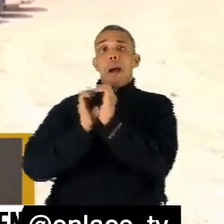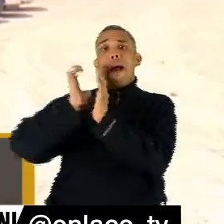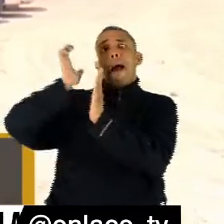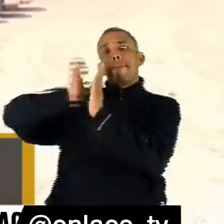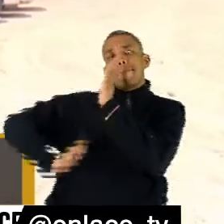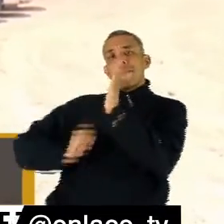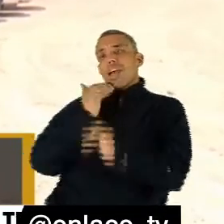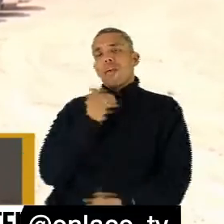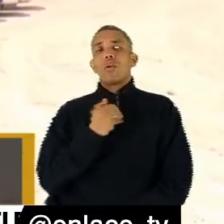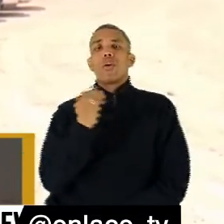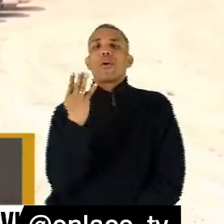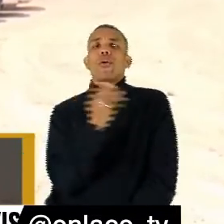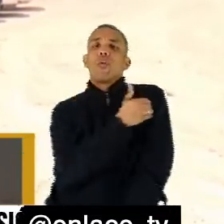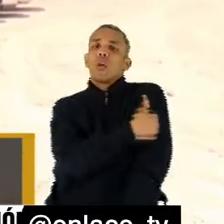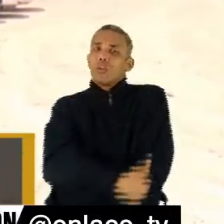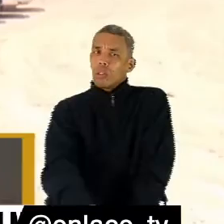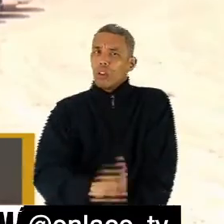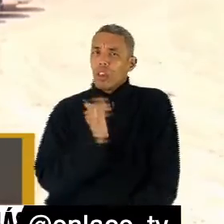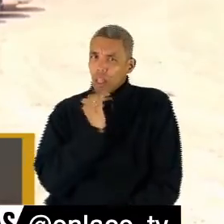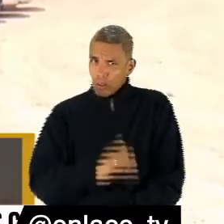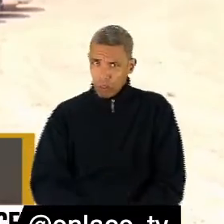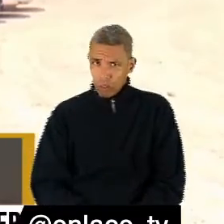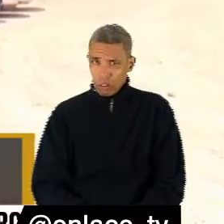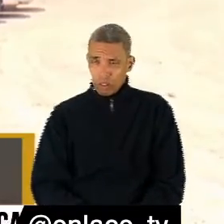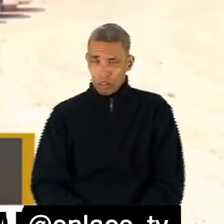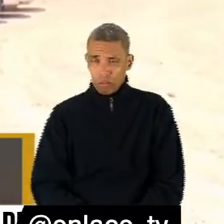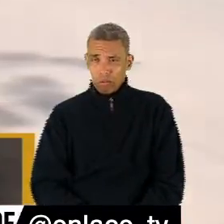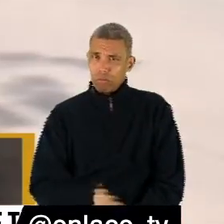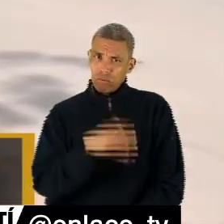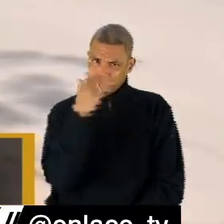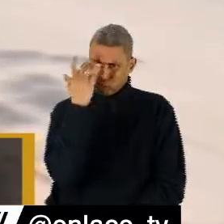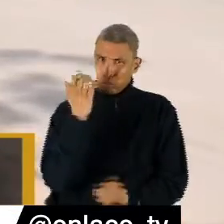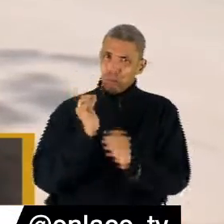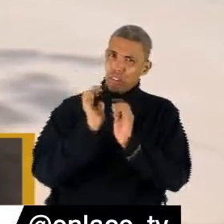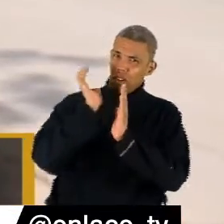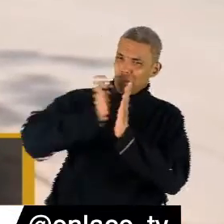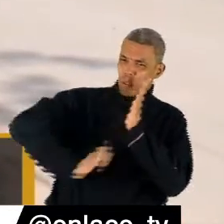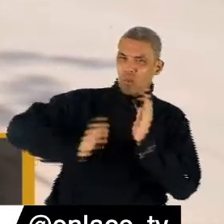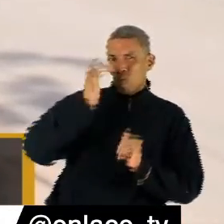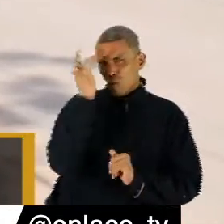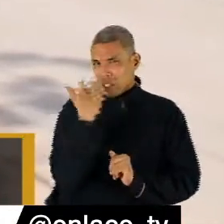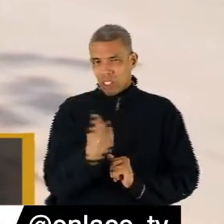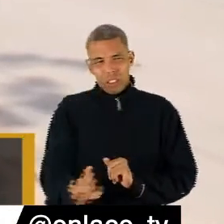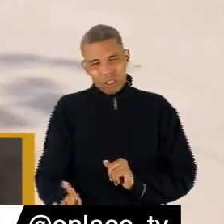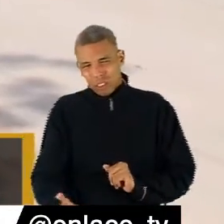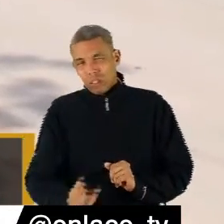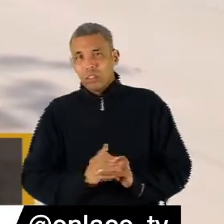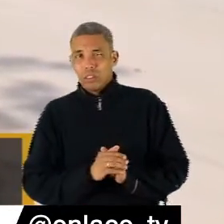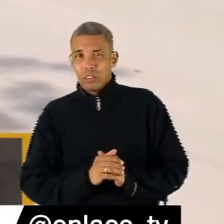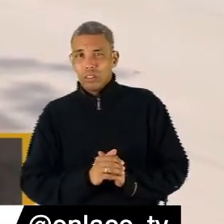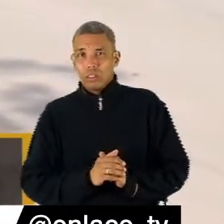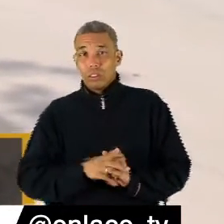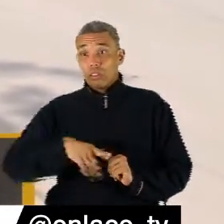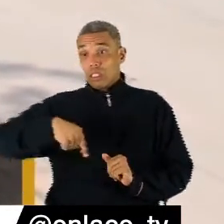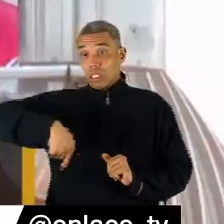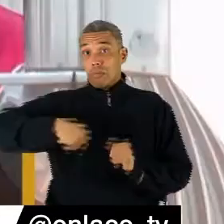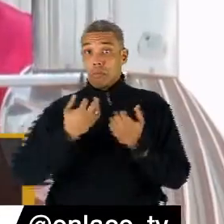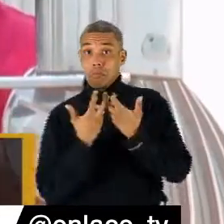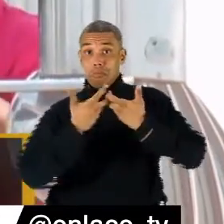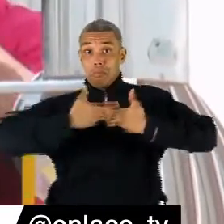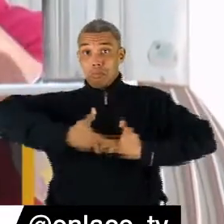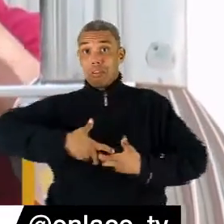Rubiales Barranca Bermeja vale 7.200.000, que es el valor real, me imagino que Barranca Bermeja Rubiales debe valer lo